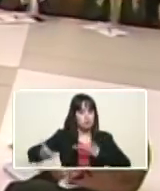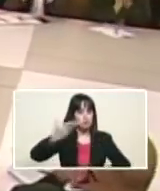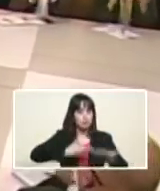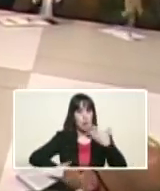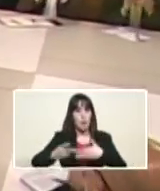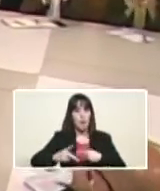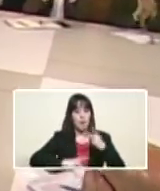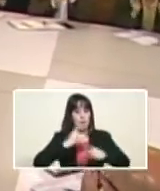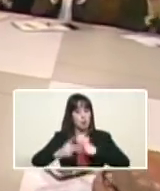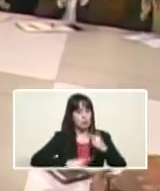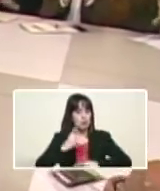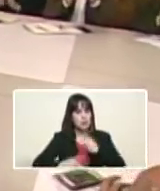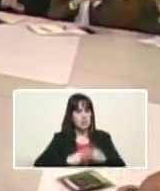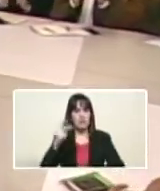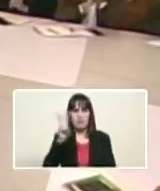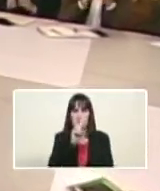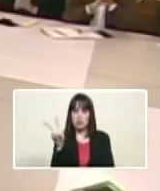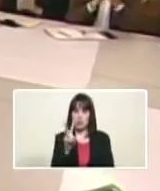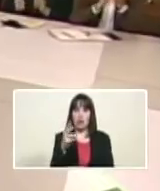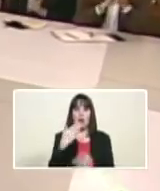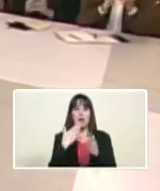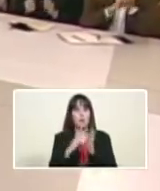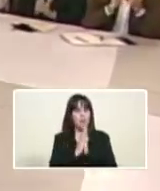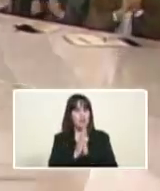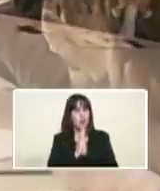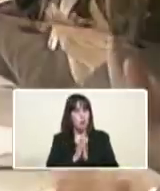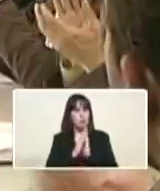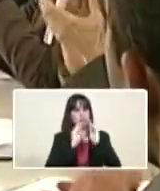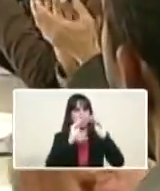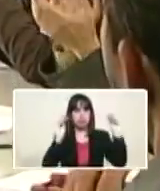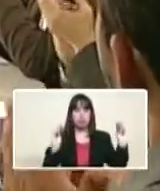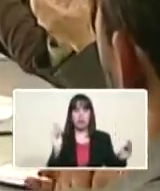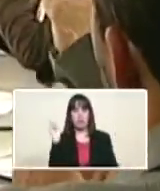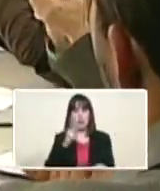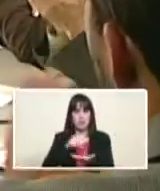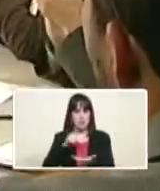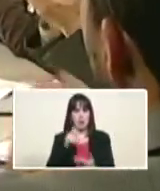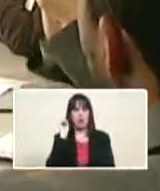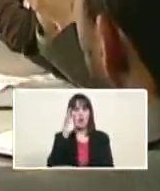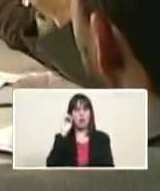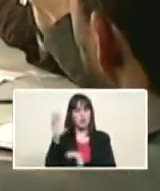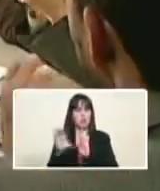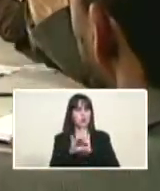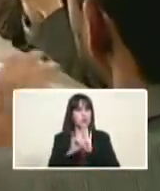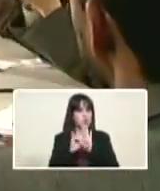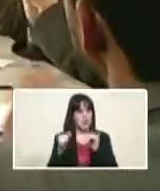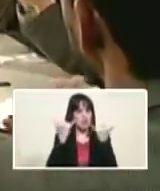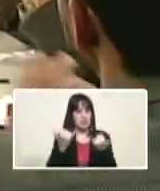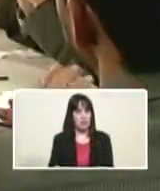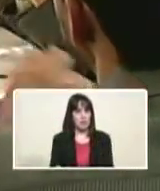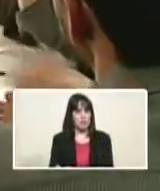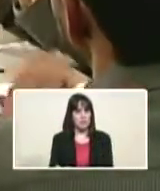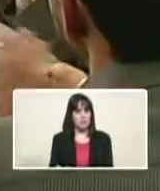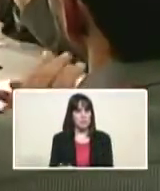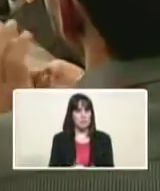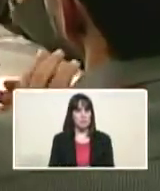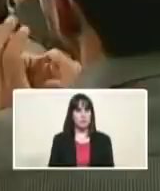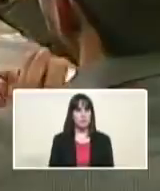Venezuela. Convoco a la clase obrera venezolana a congreso constituyente. Desde ya, desde una vez.